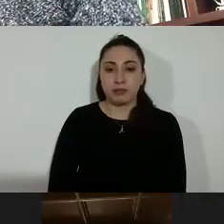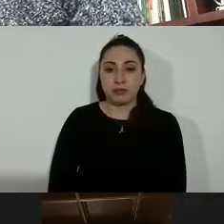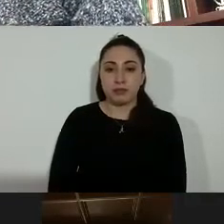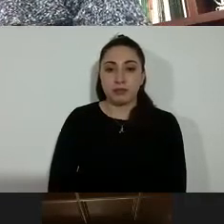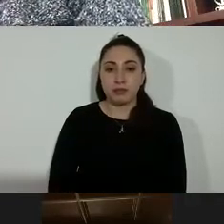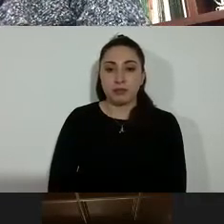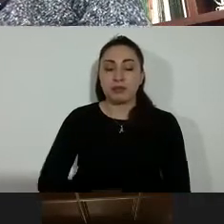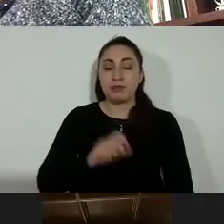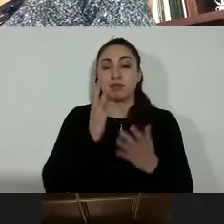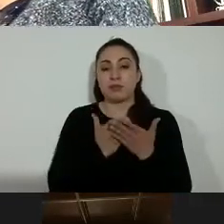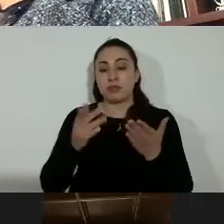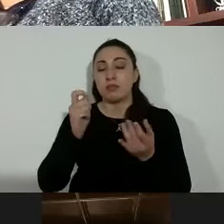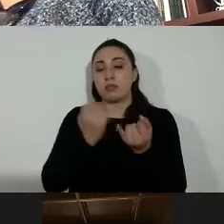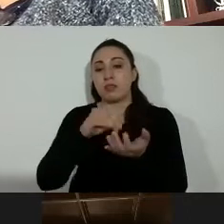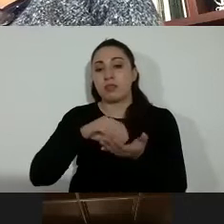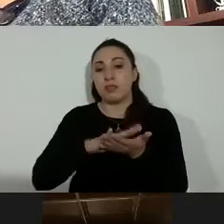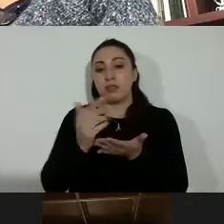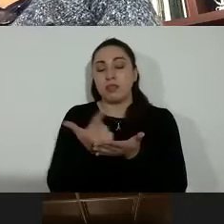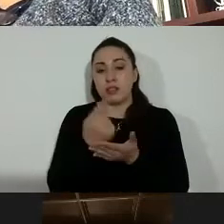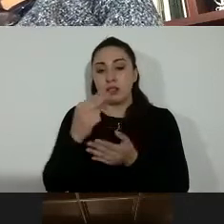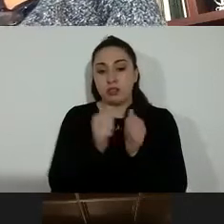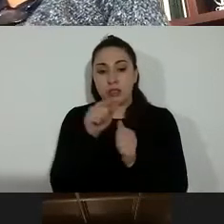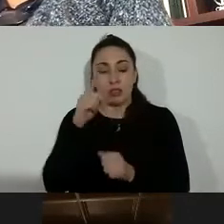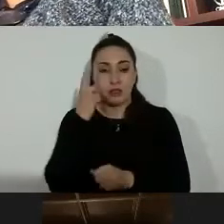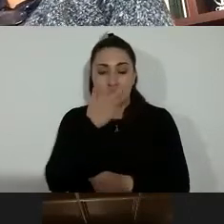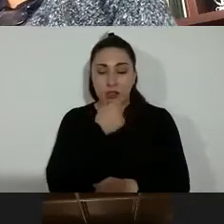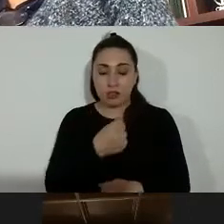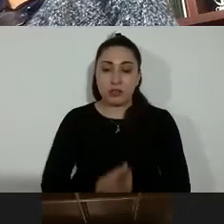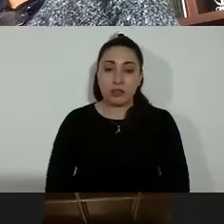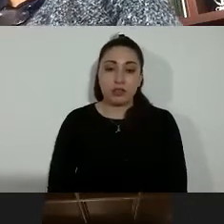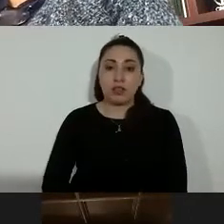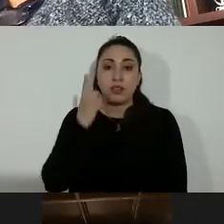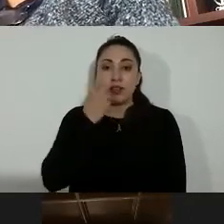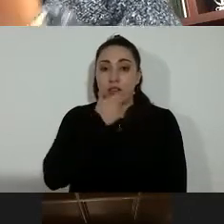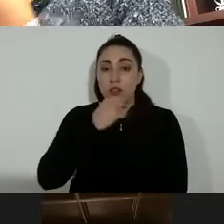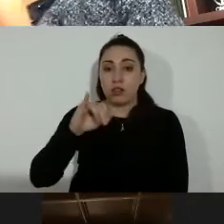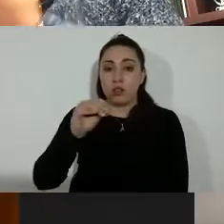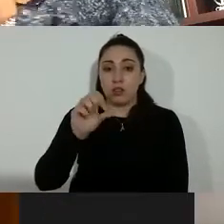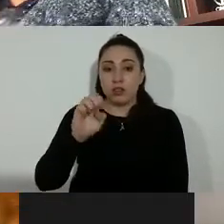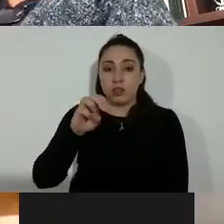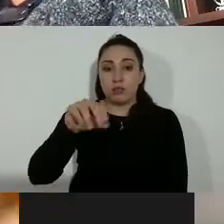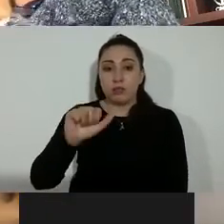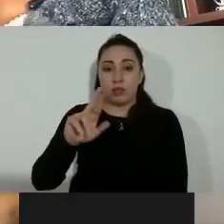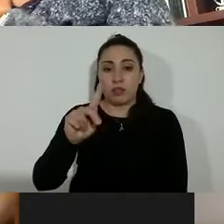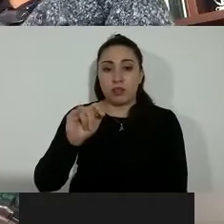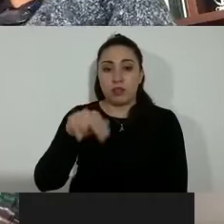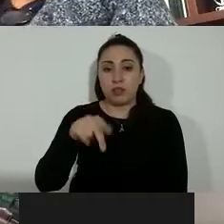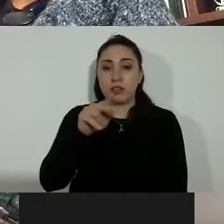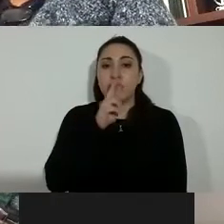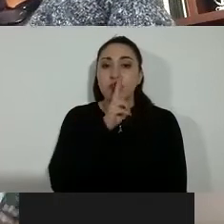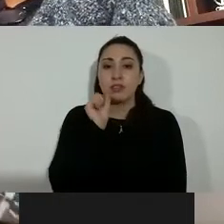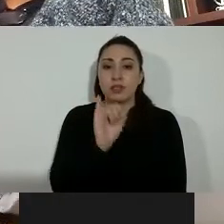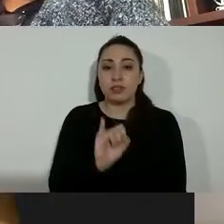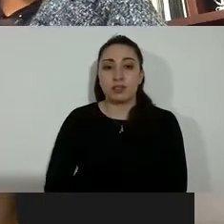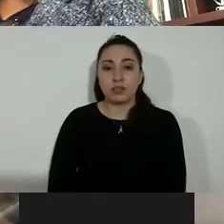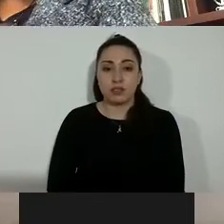versión estenográfica su asistencia a la sesión de hoy. Gracias. Diputado José Martín Padilla Sánchez. Martín Padilla, a favor. Gracias,